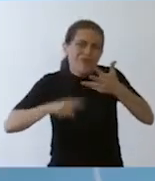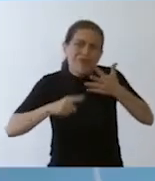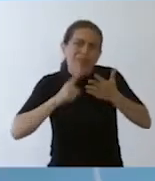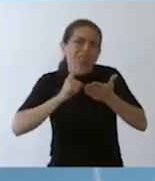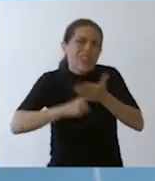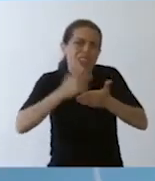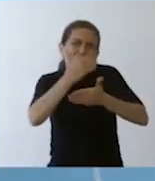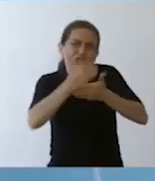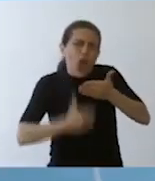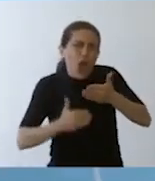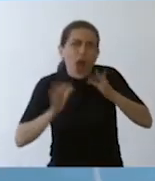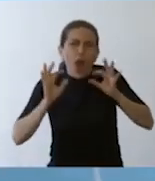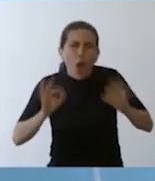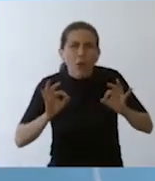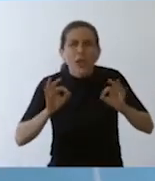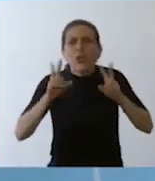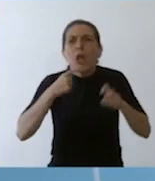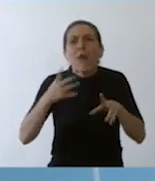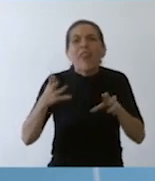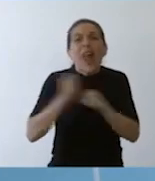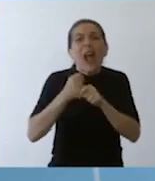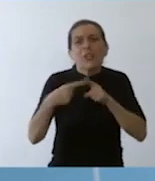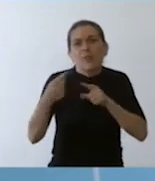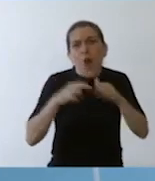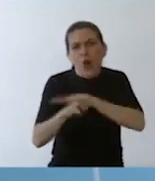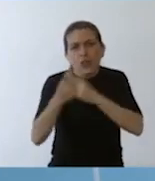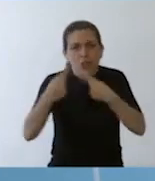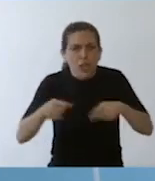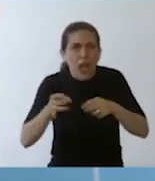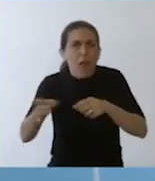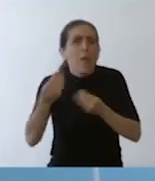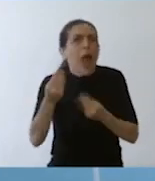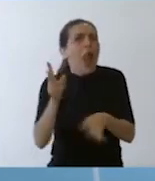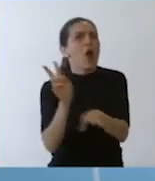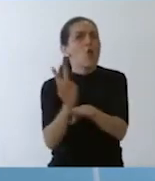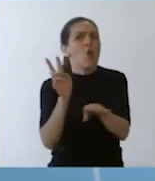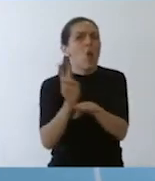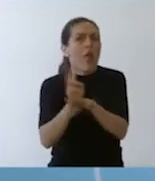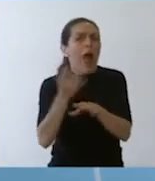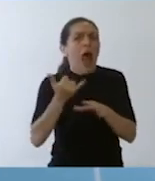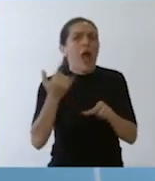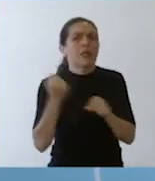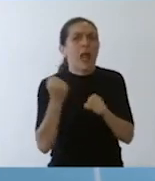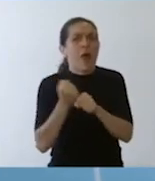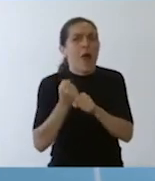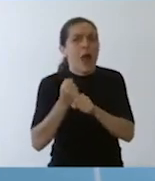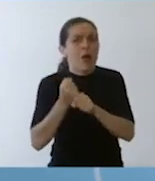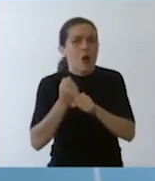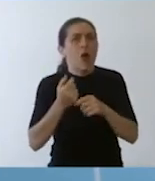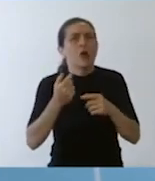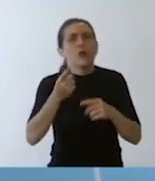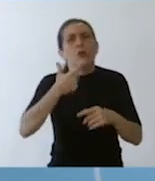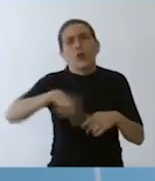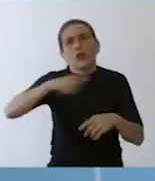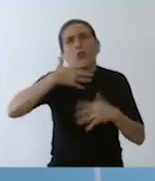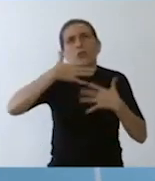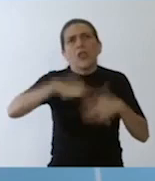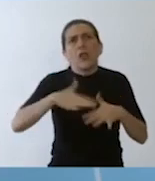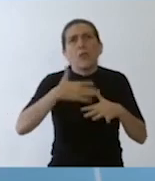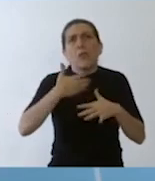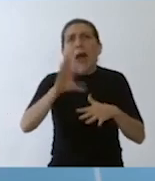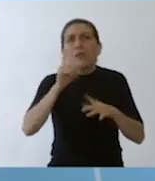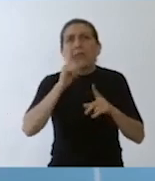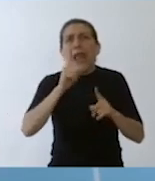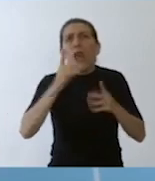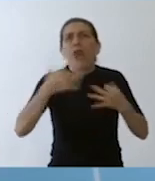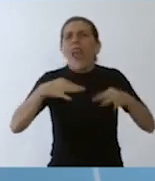los modos de transporte de manera preventiva, acciones. Entendemos claramente que la que tiene mayor impacto